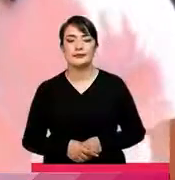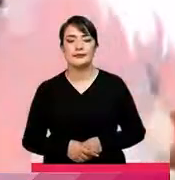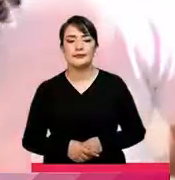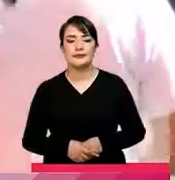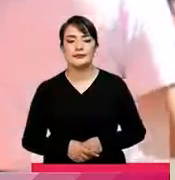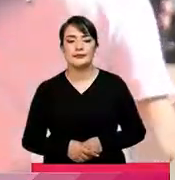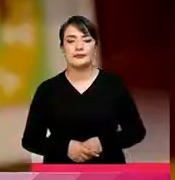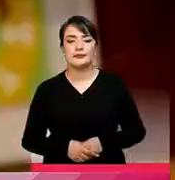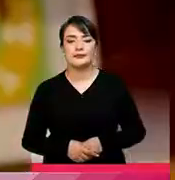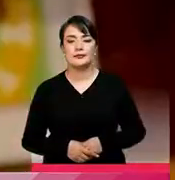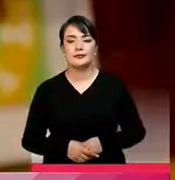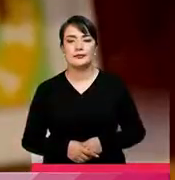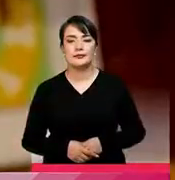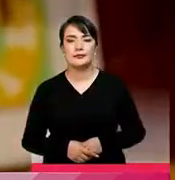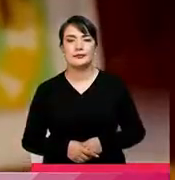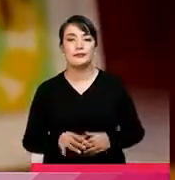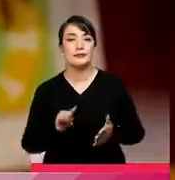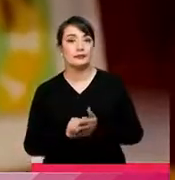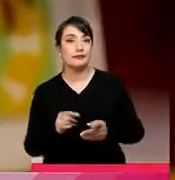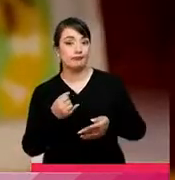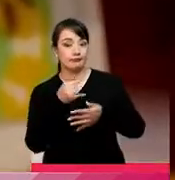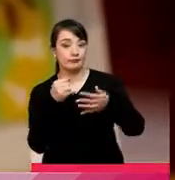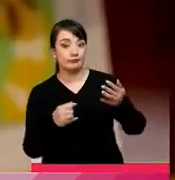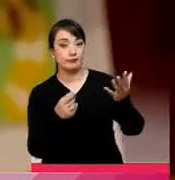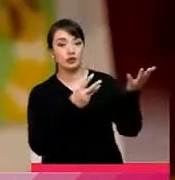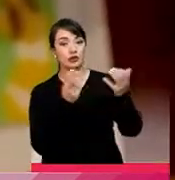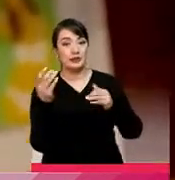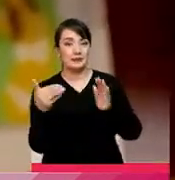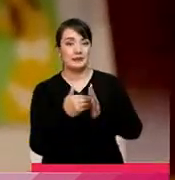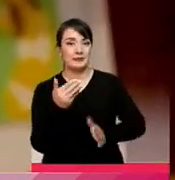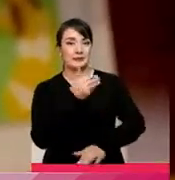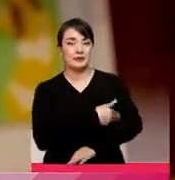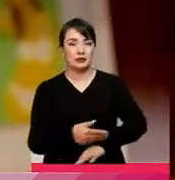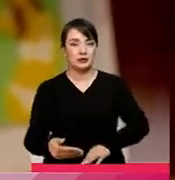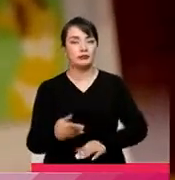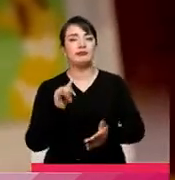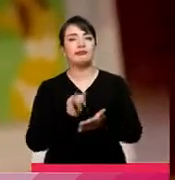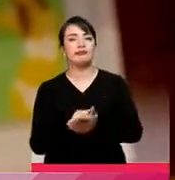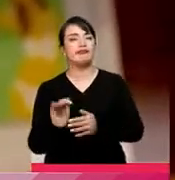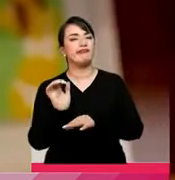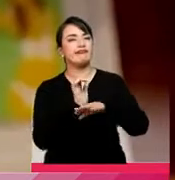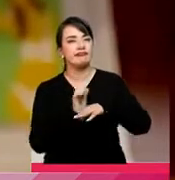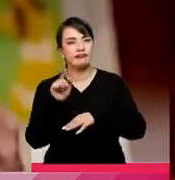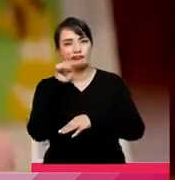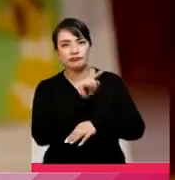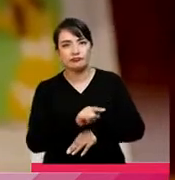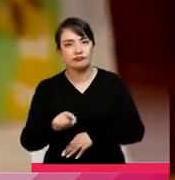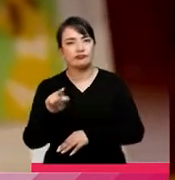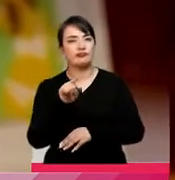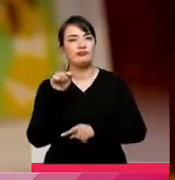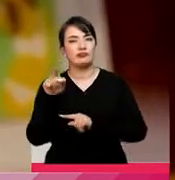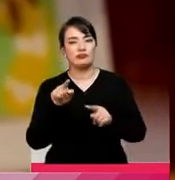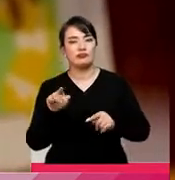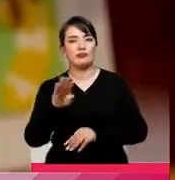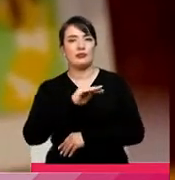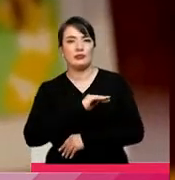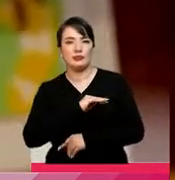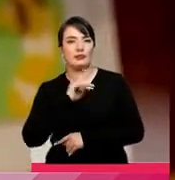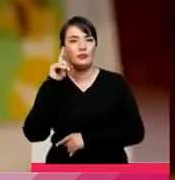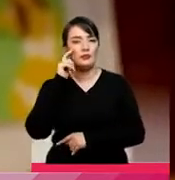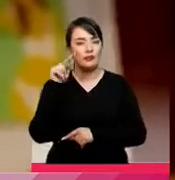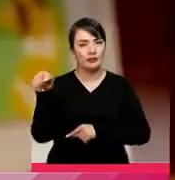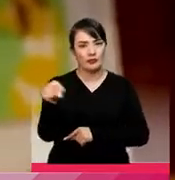sociales esta línea por 800 mil millones de pesos está dirigida a las entidades territoriales y esto es alcaldías y gobernaciones